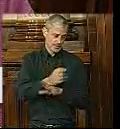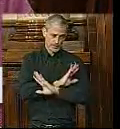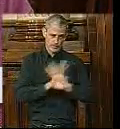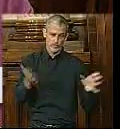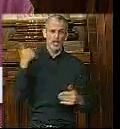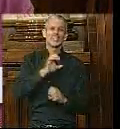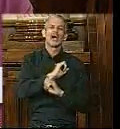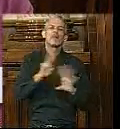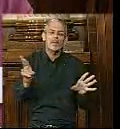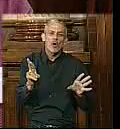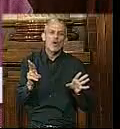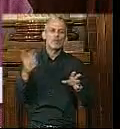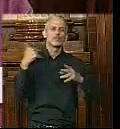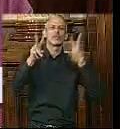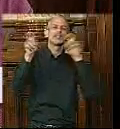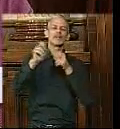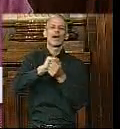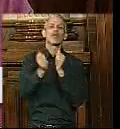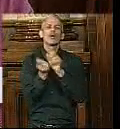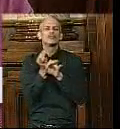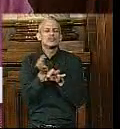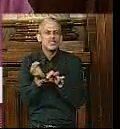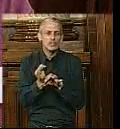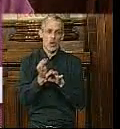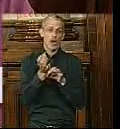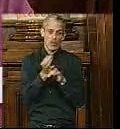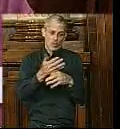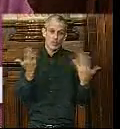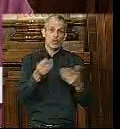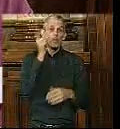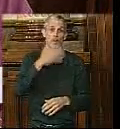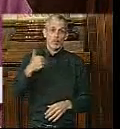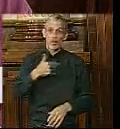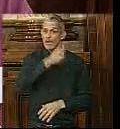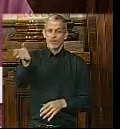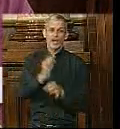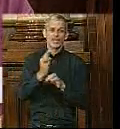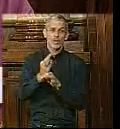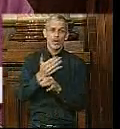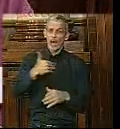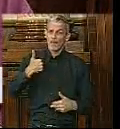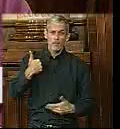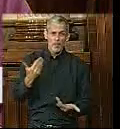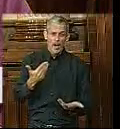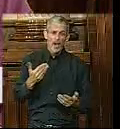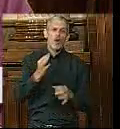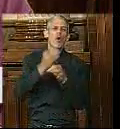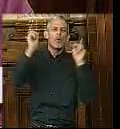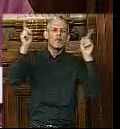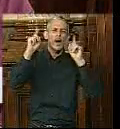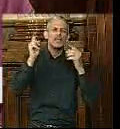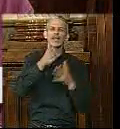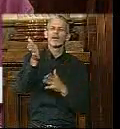muchísimo peor, pero bueno, en el tema de educación sexual, educación, etcétera, muchos padres van a las escuelas y las maestras nos cuentan que los padres van a las escuelas